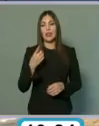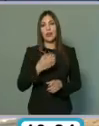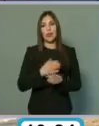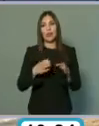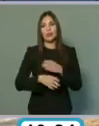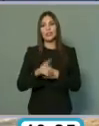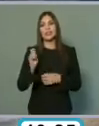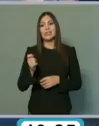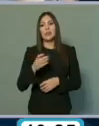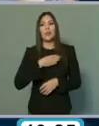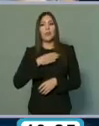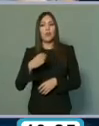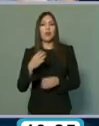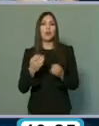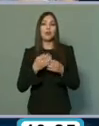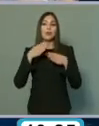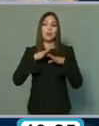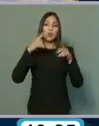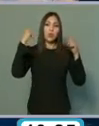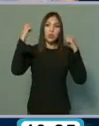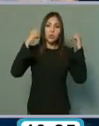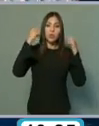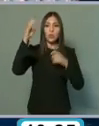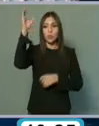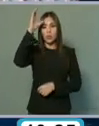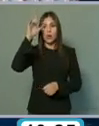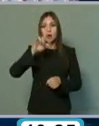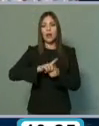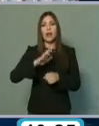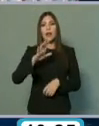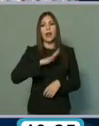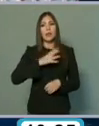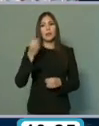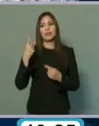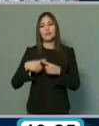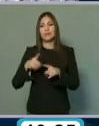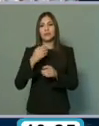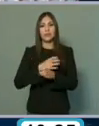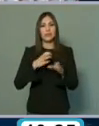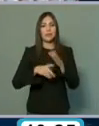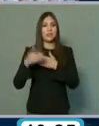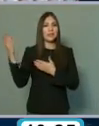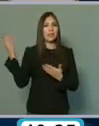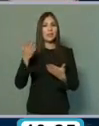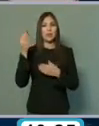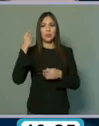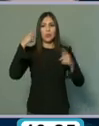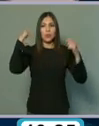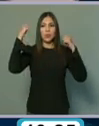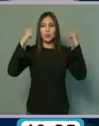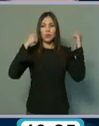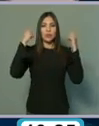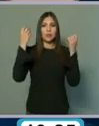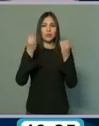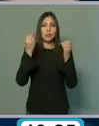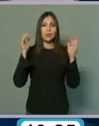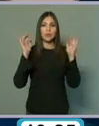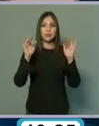y bueno, en materia turística, en materia cultural tenemos una muy buena oferta. Nosotros recibimos casi tantos turistas como